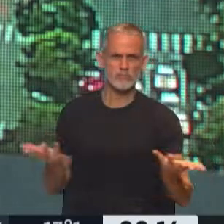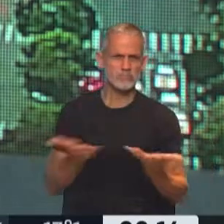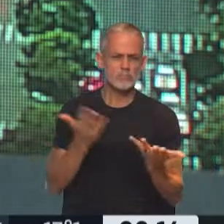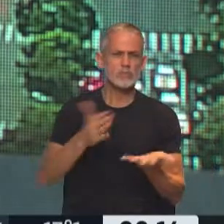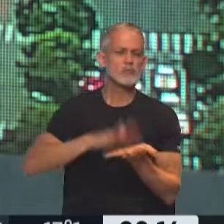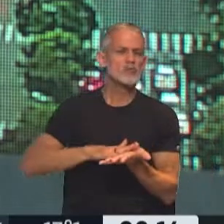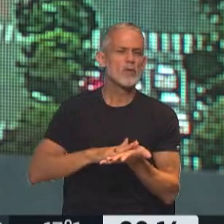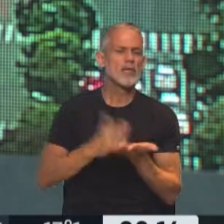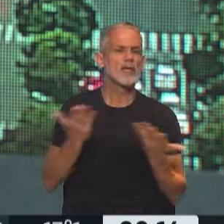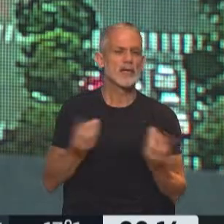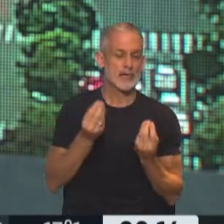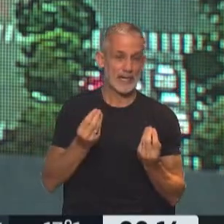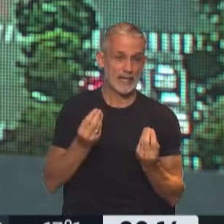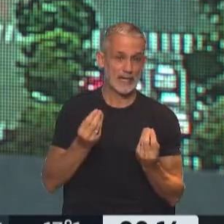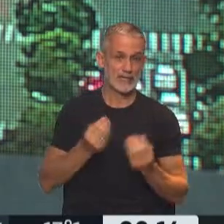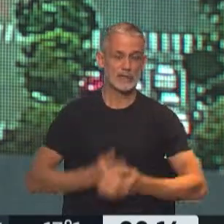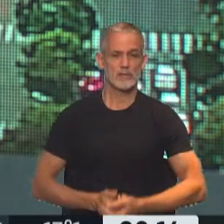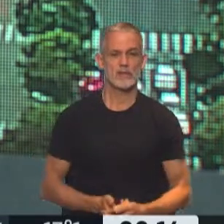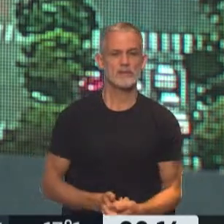acerca de